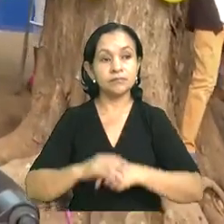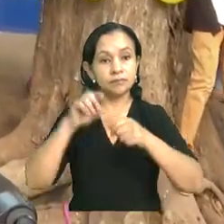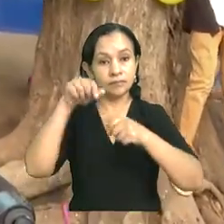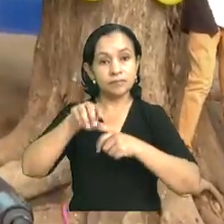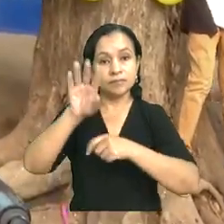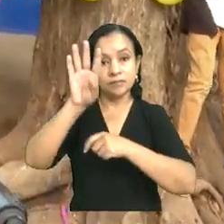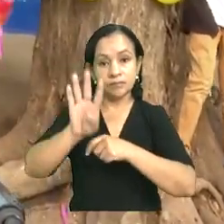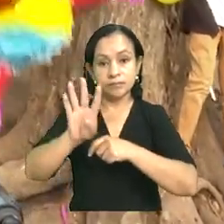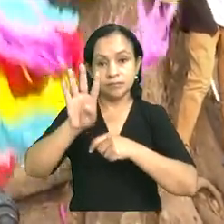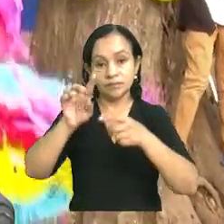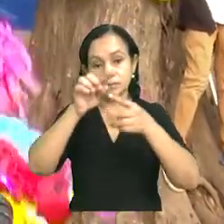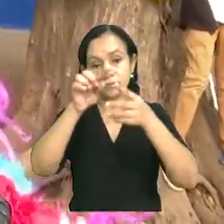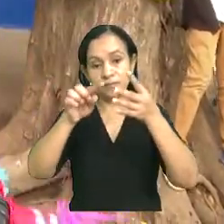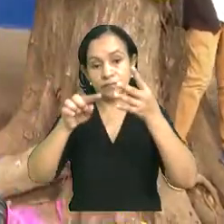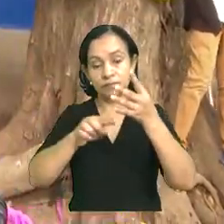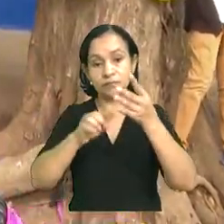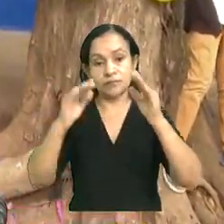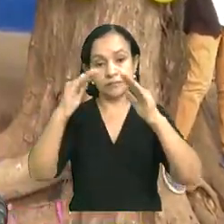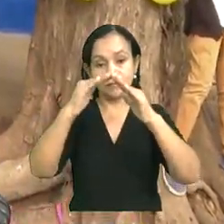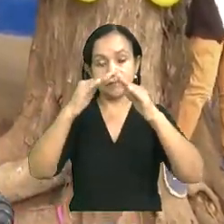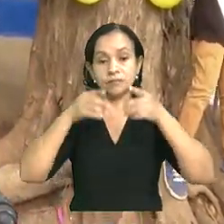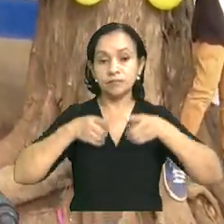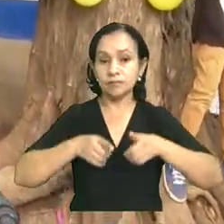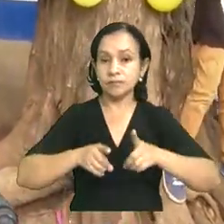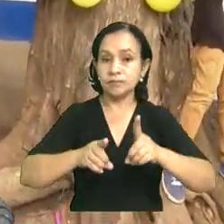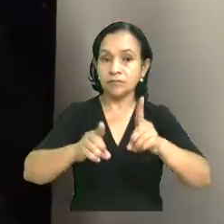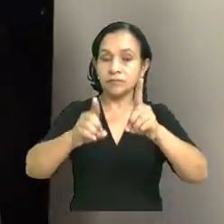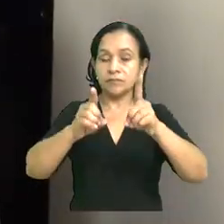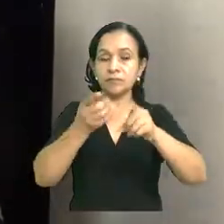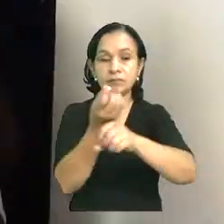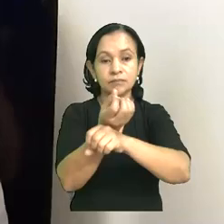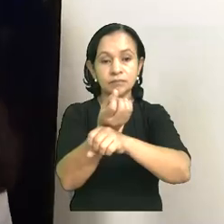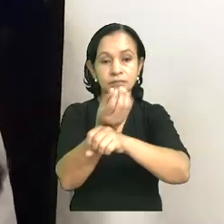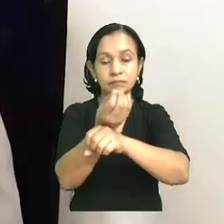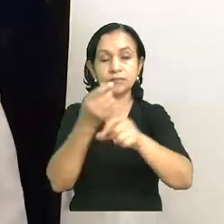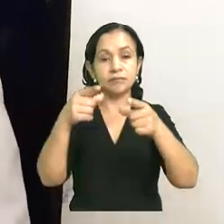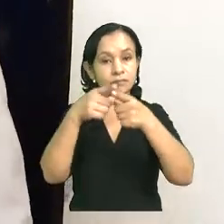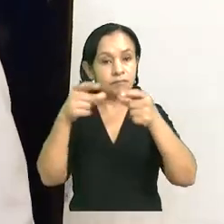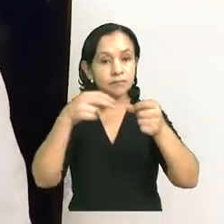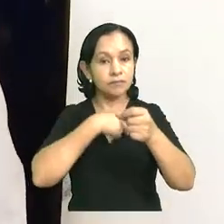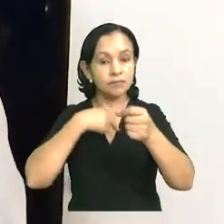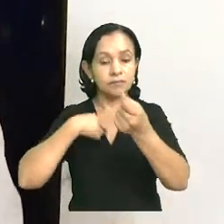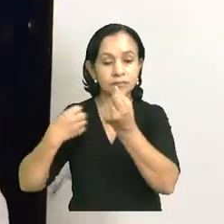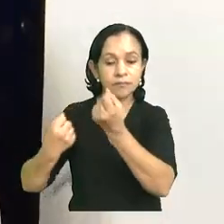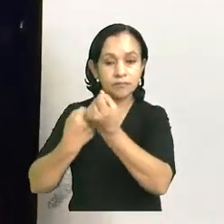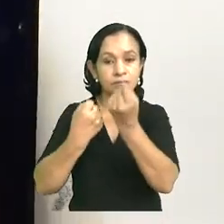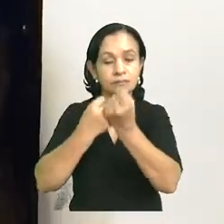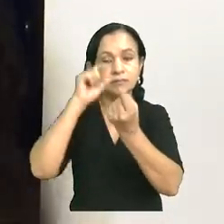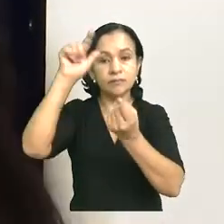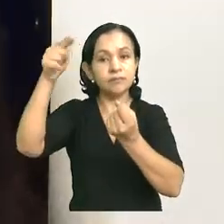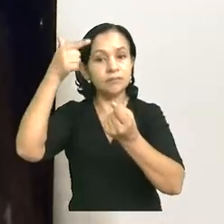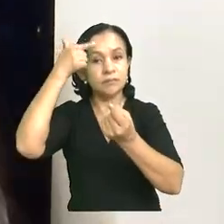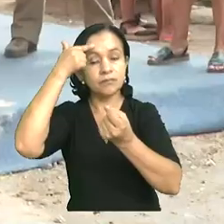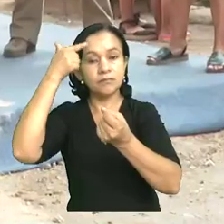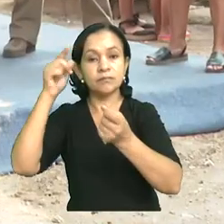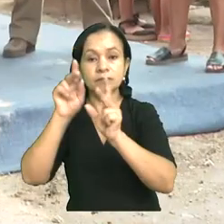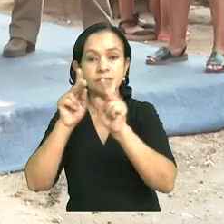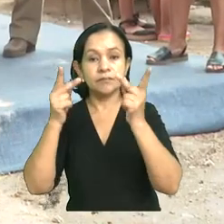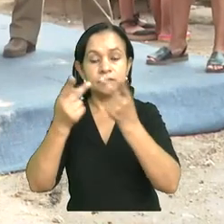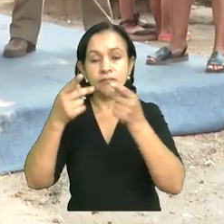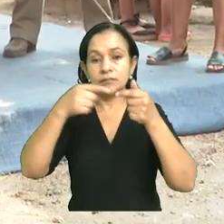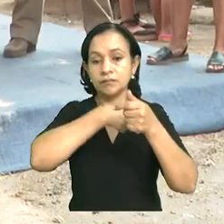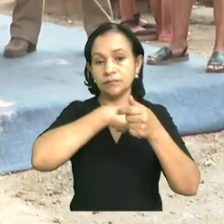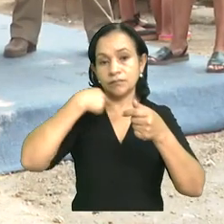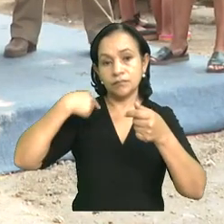cuarta etapa del programa de viviendas dignas que desarrolla la comuna de Managua con el apoyo del pueblo y gobierno de Taiwán. Al respecto,